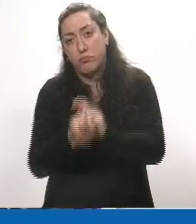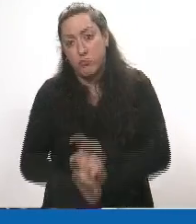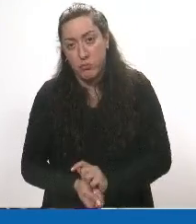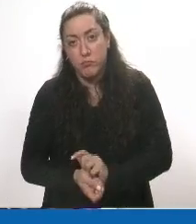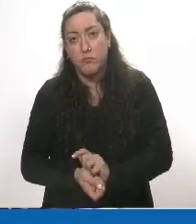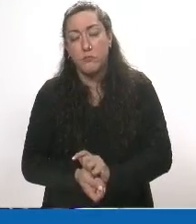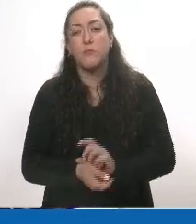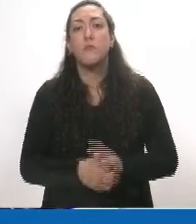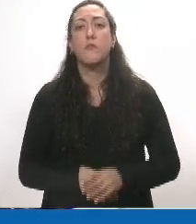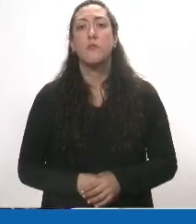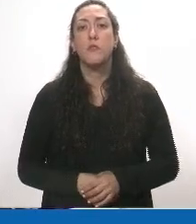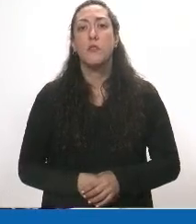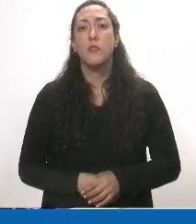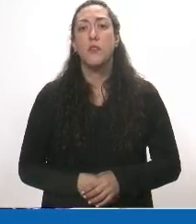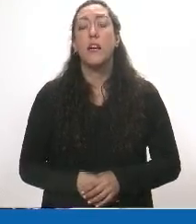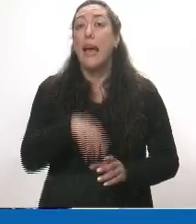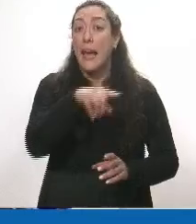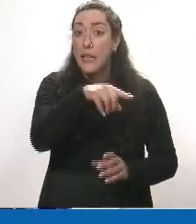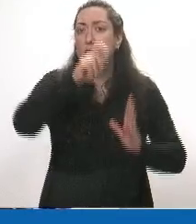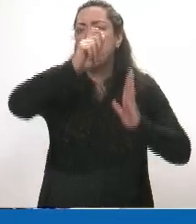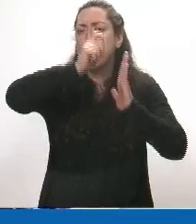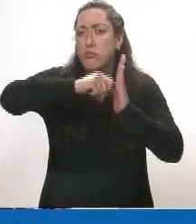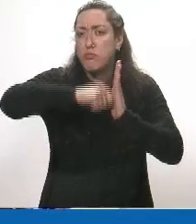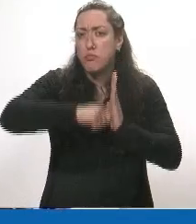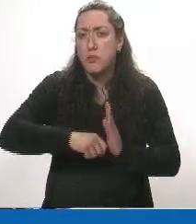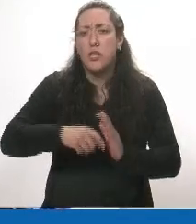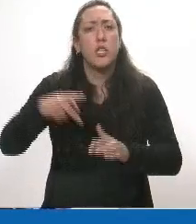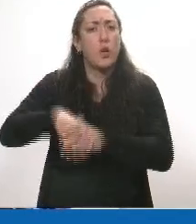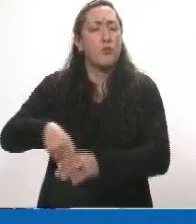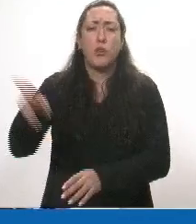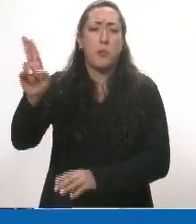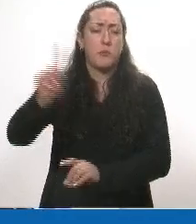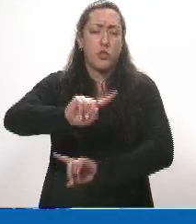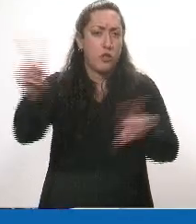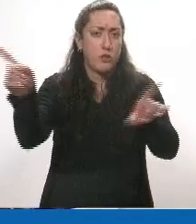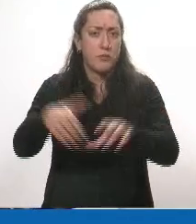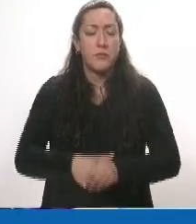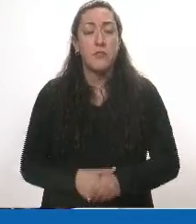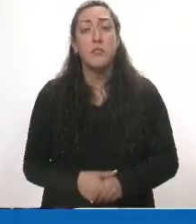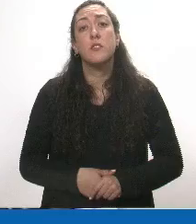las cuales se hicieron, no voy a permitir interrupciones,